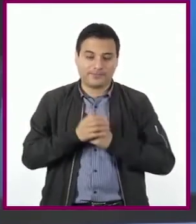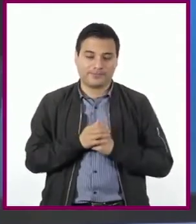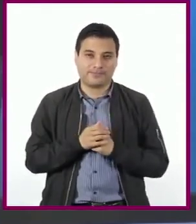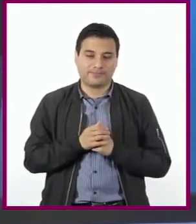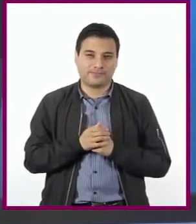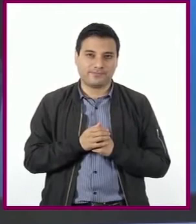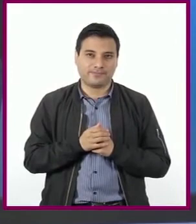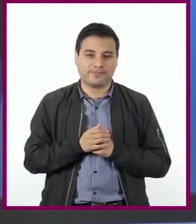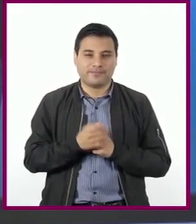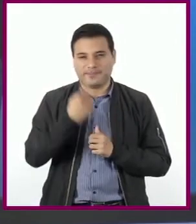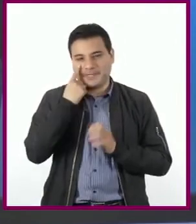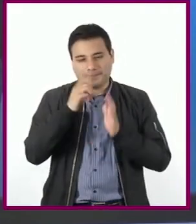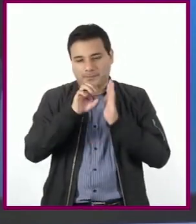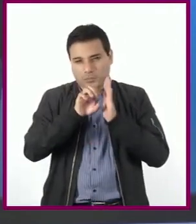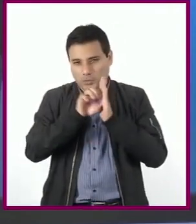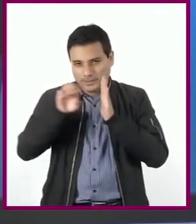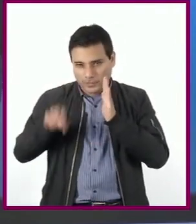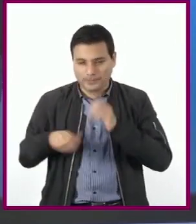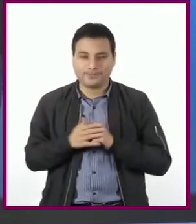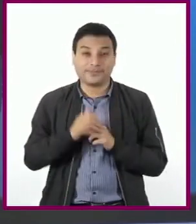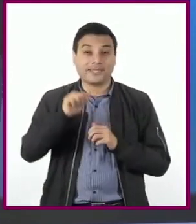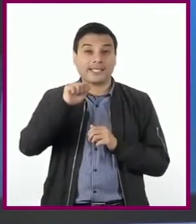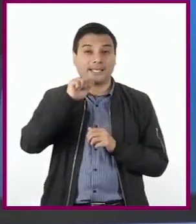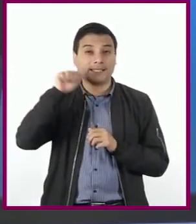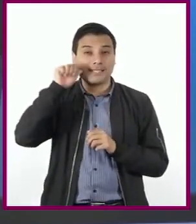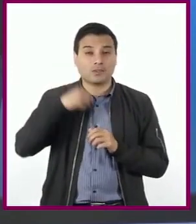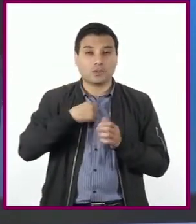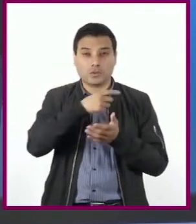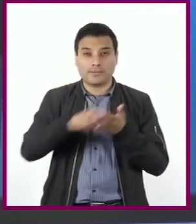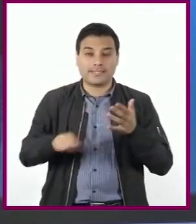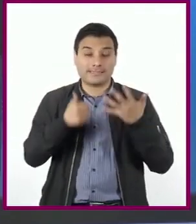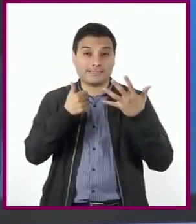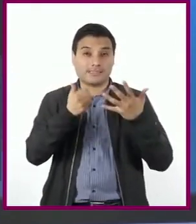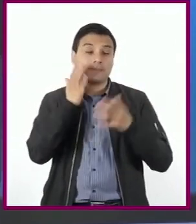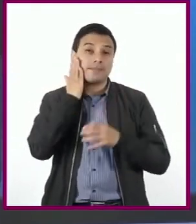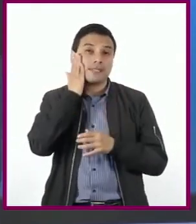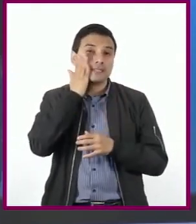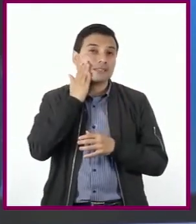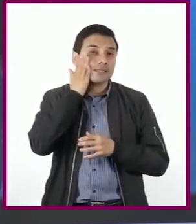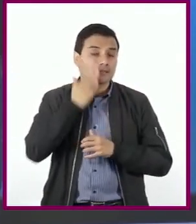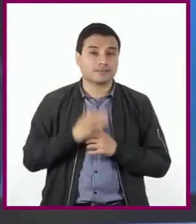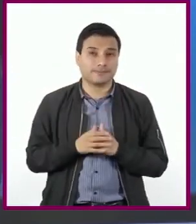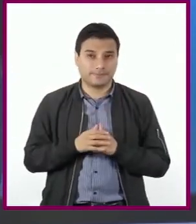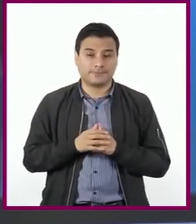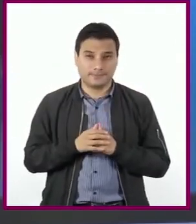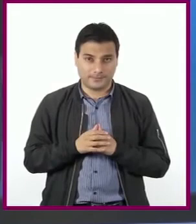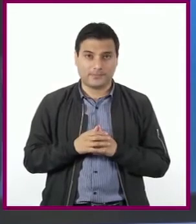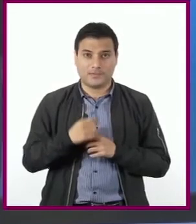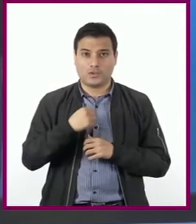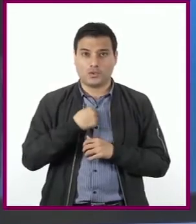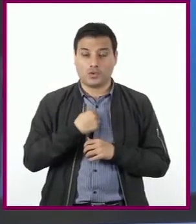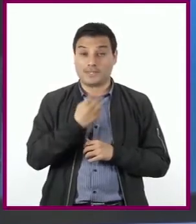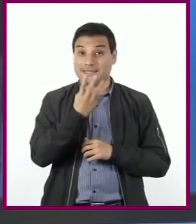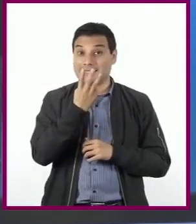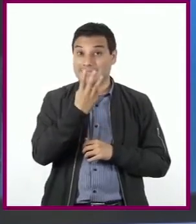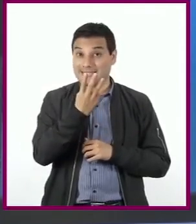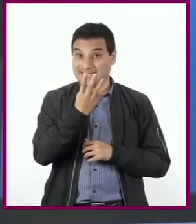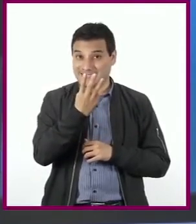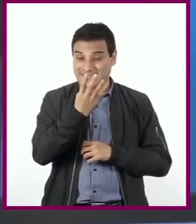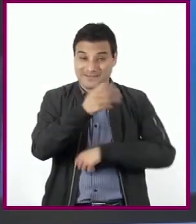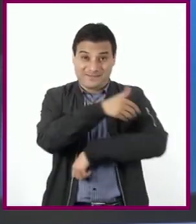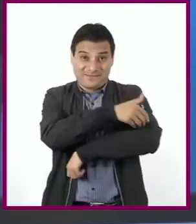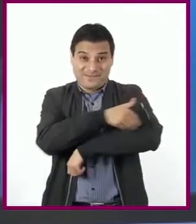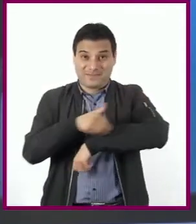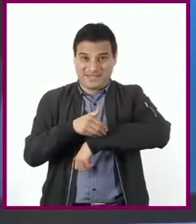específica. Por ejemplo, ayer compré 6 manzanas para repartirlas entre los 3 integrantes de mi